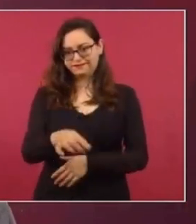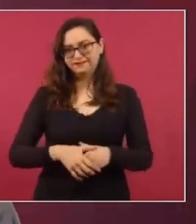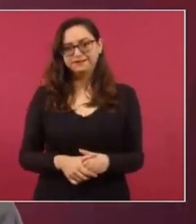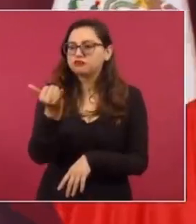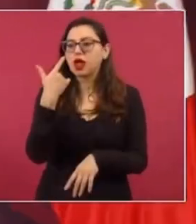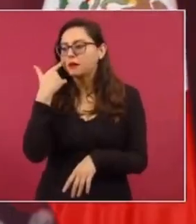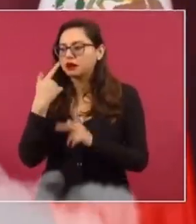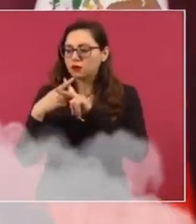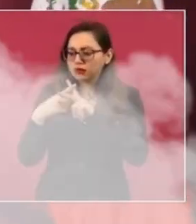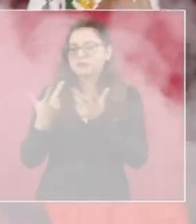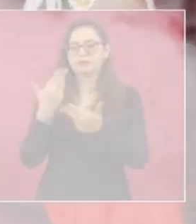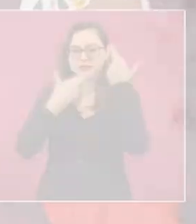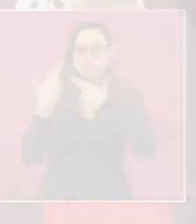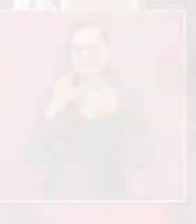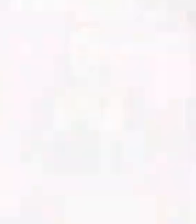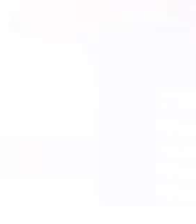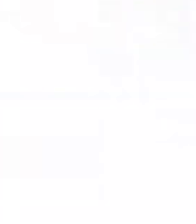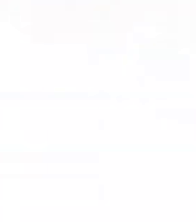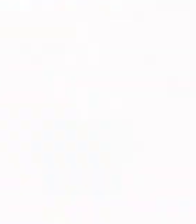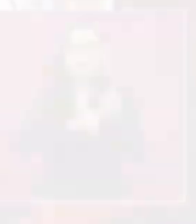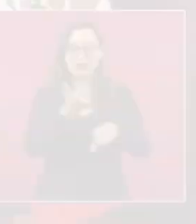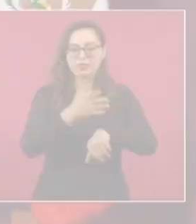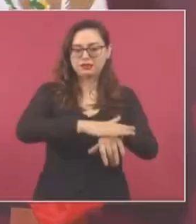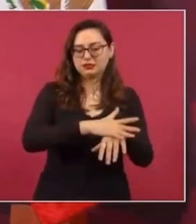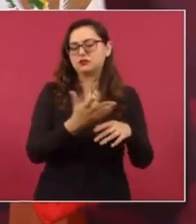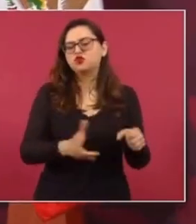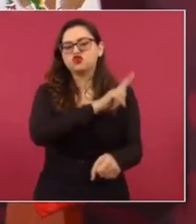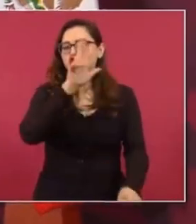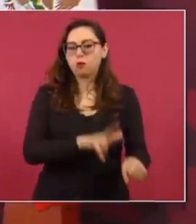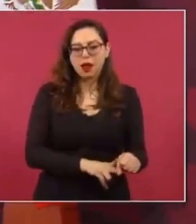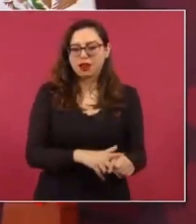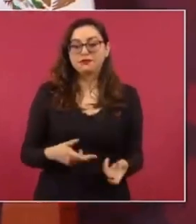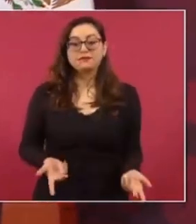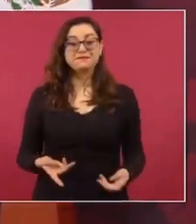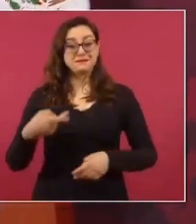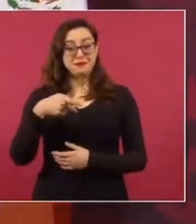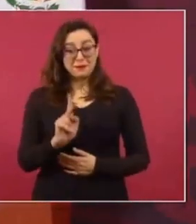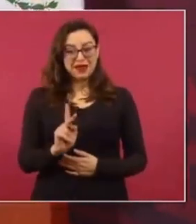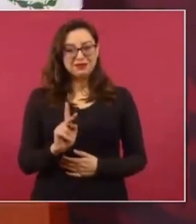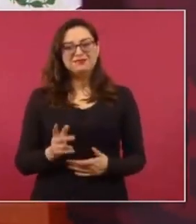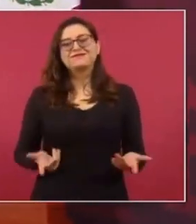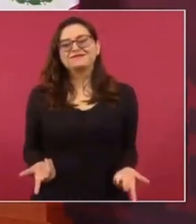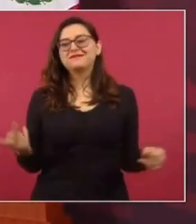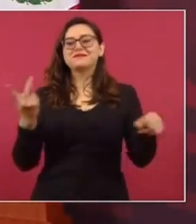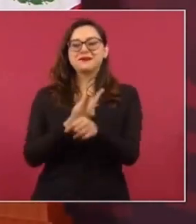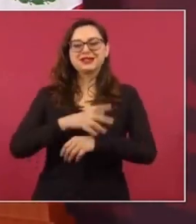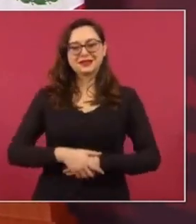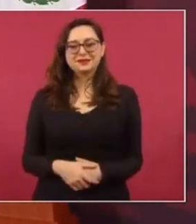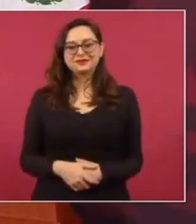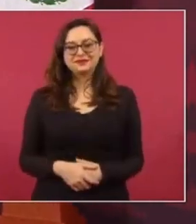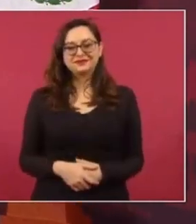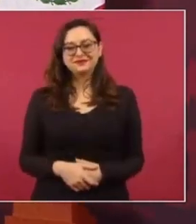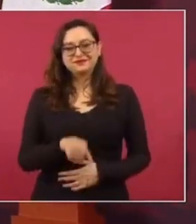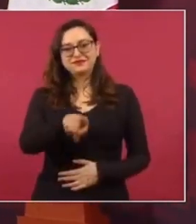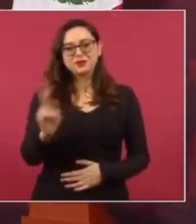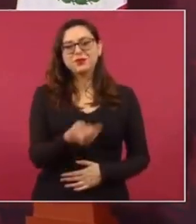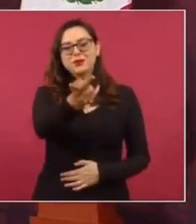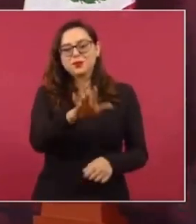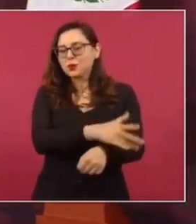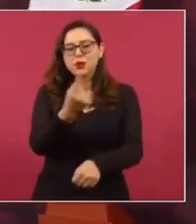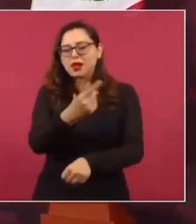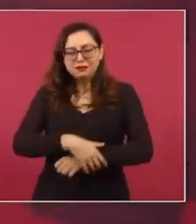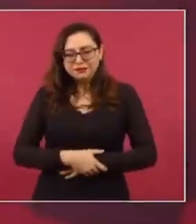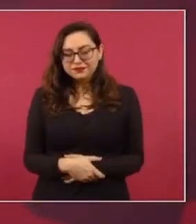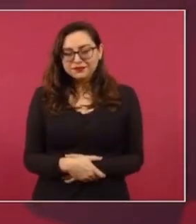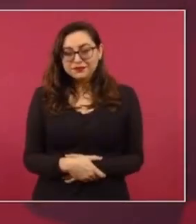Esa es una. Pero lo otro, que es lo que considero esencial en tu pregunta, es que como la maestra Delfina está de precandidata o